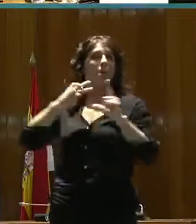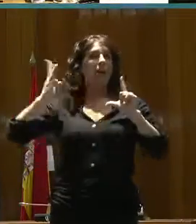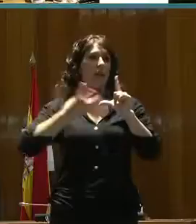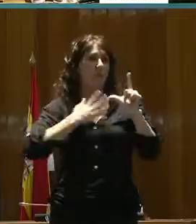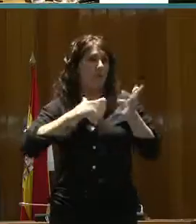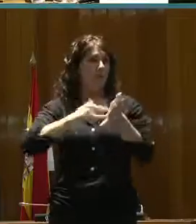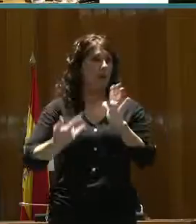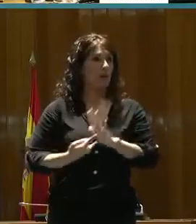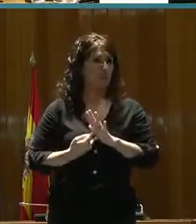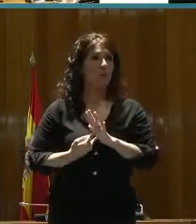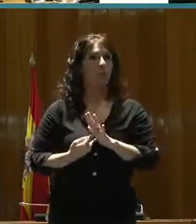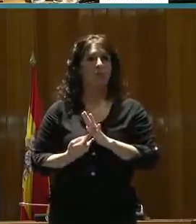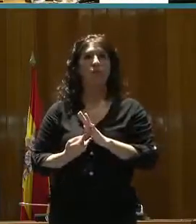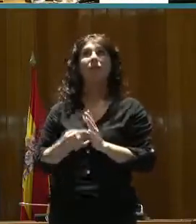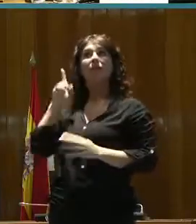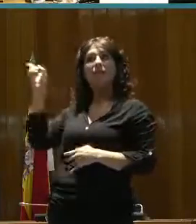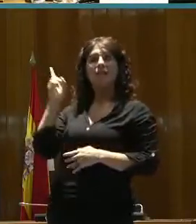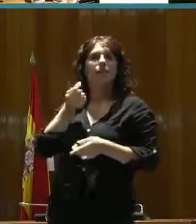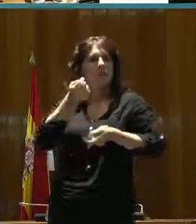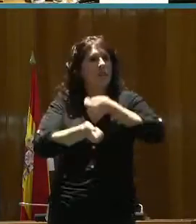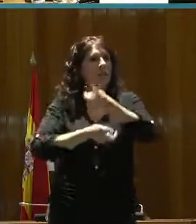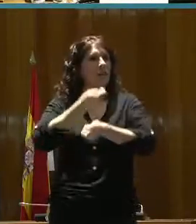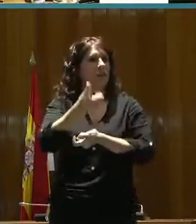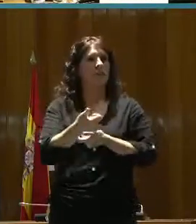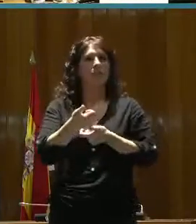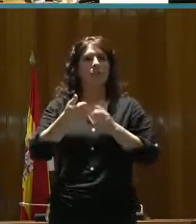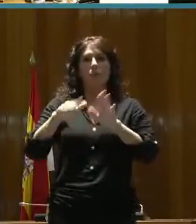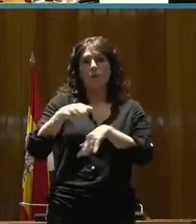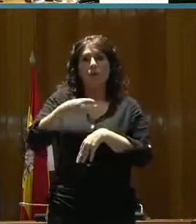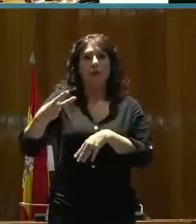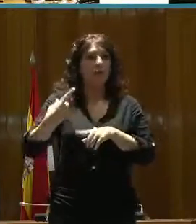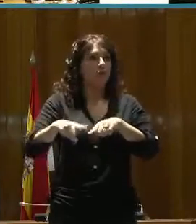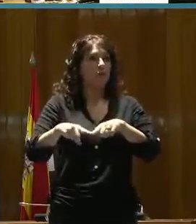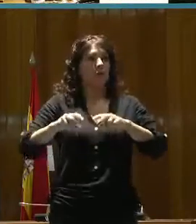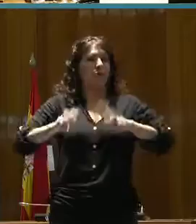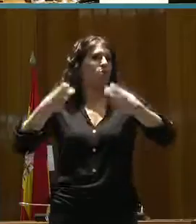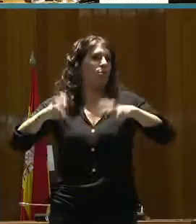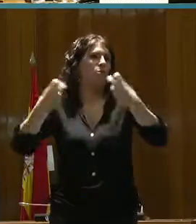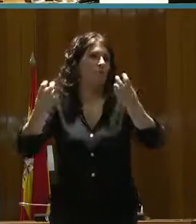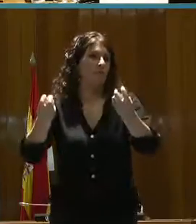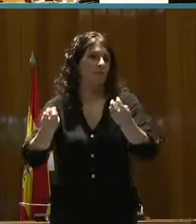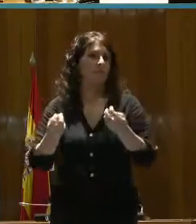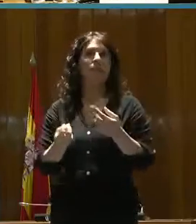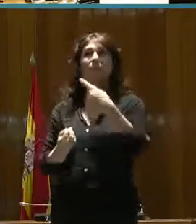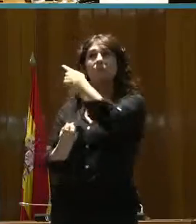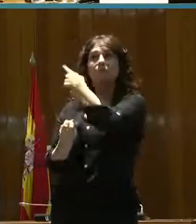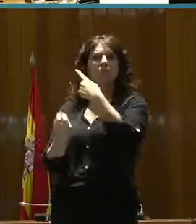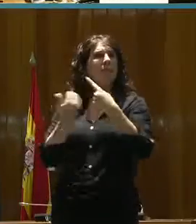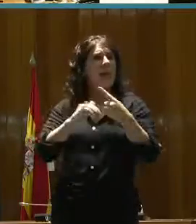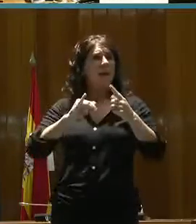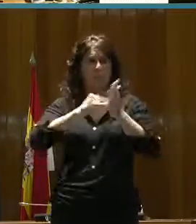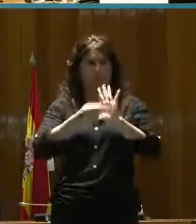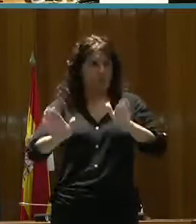proyecto, donde vamos actualizando los últimos resultados que tenemos. La acción en sí está cerrada,